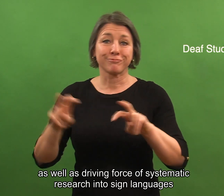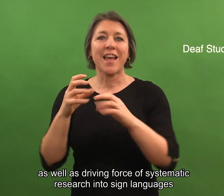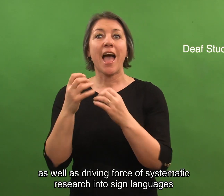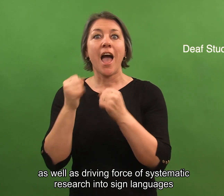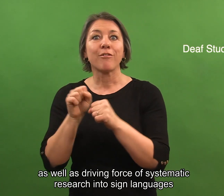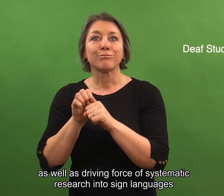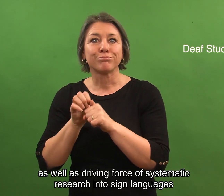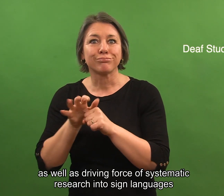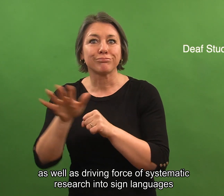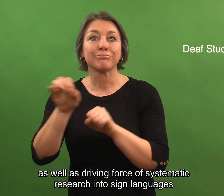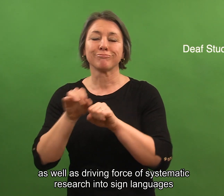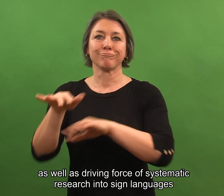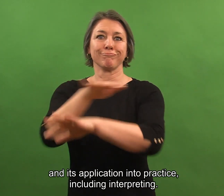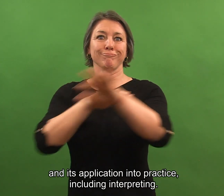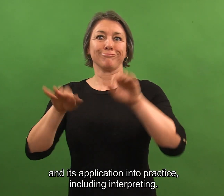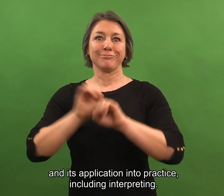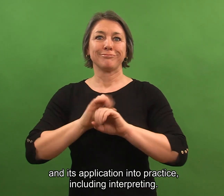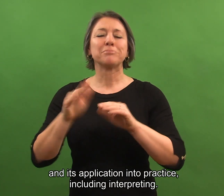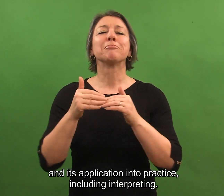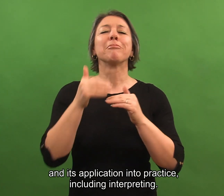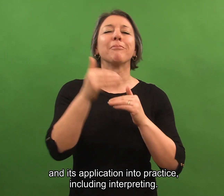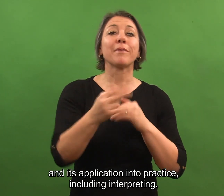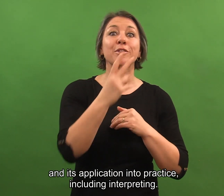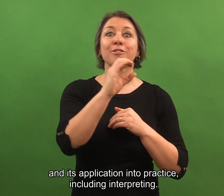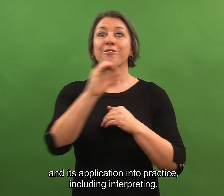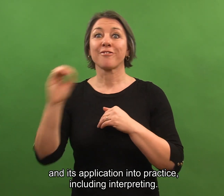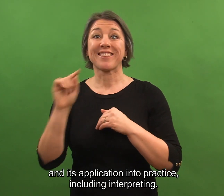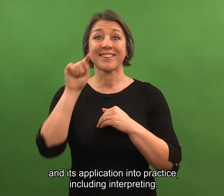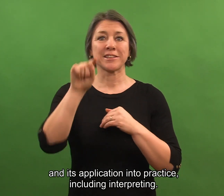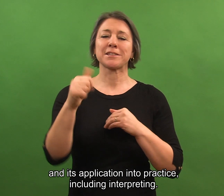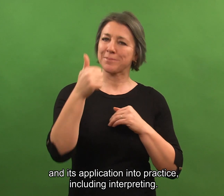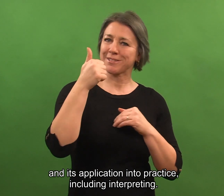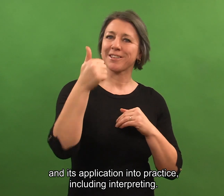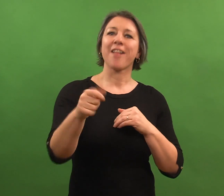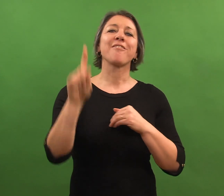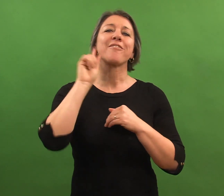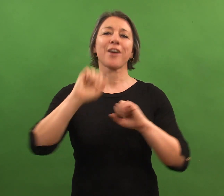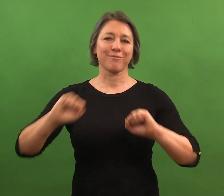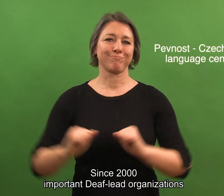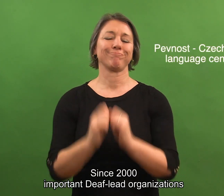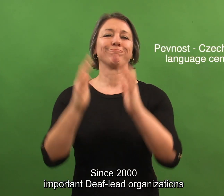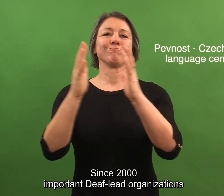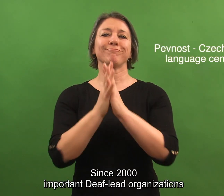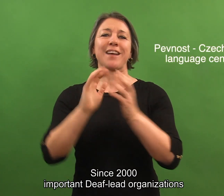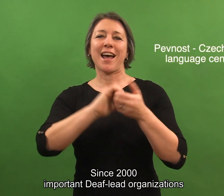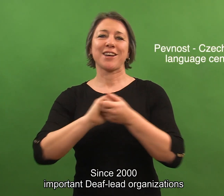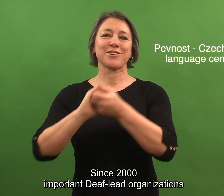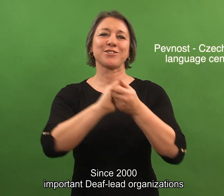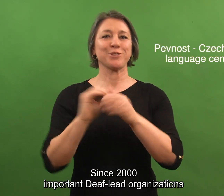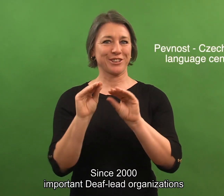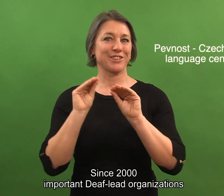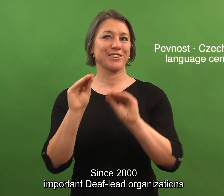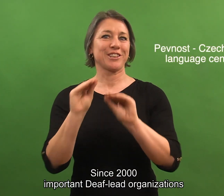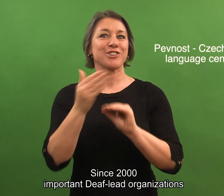en 1998. Y esto se convirtió en la fuerza motriz de la investigación sistémica en las lenguas de señas